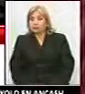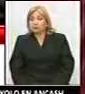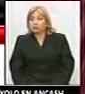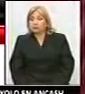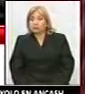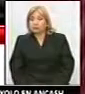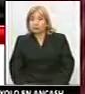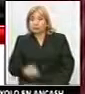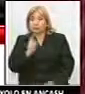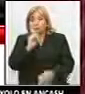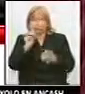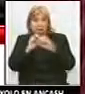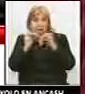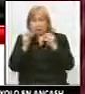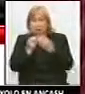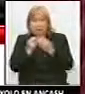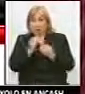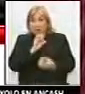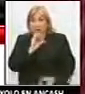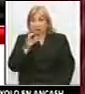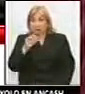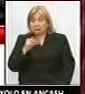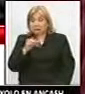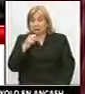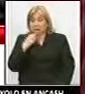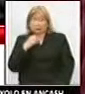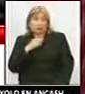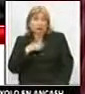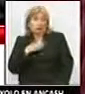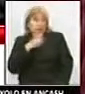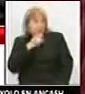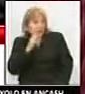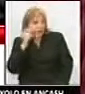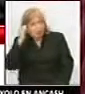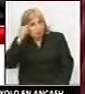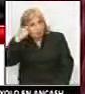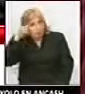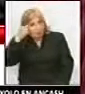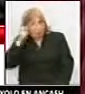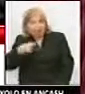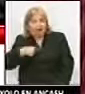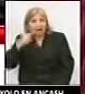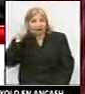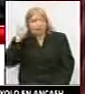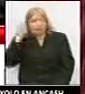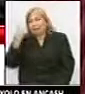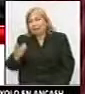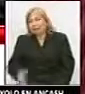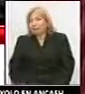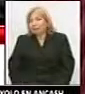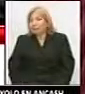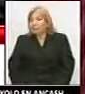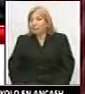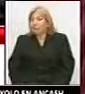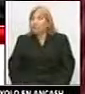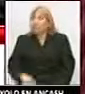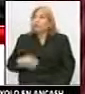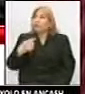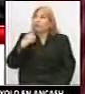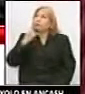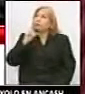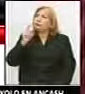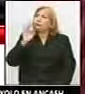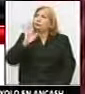era tampoco la organización Chimpún Callao? No recuerdo muy bien, la verdad. Ok. ¿Qué opinión le merece usted que el presidente de